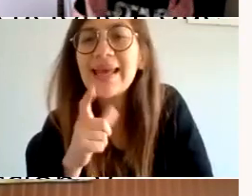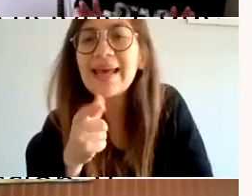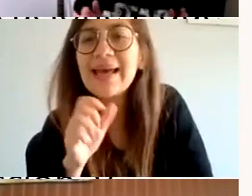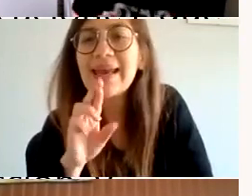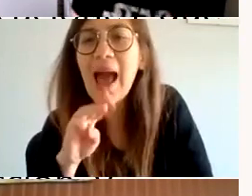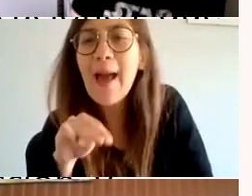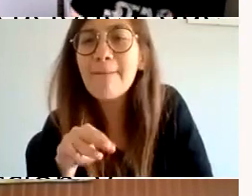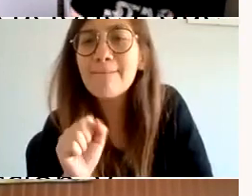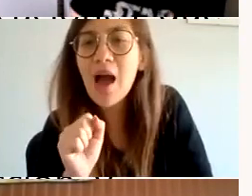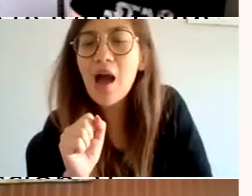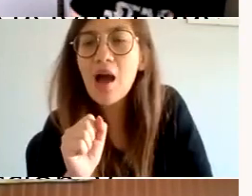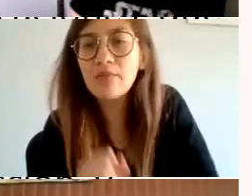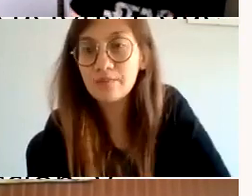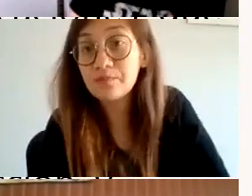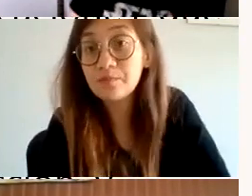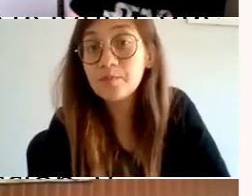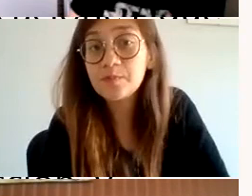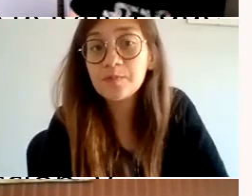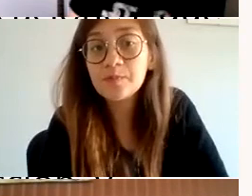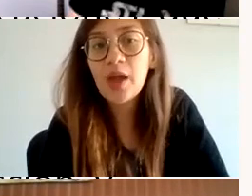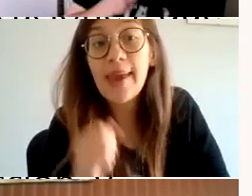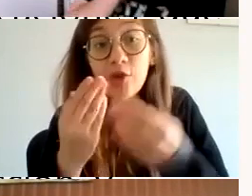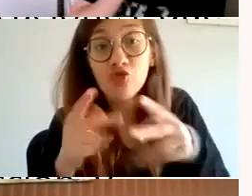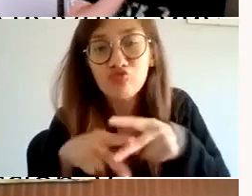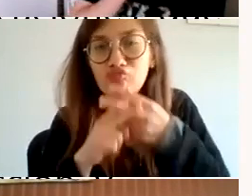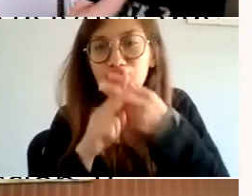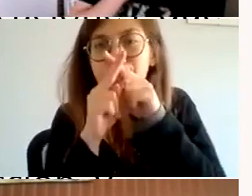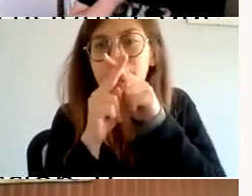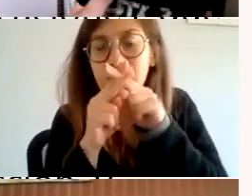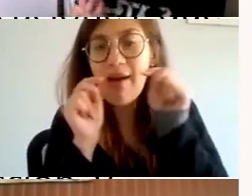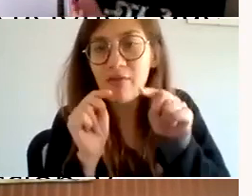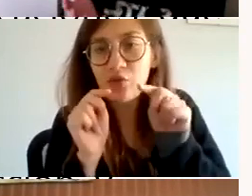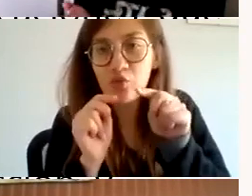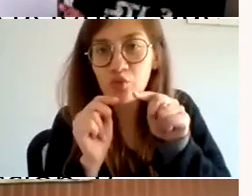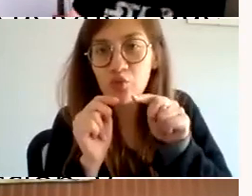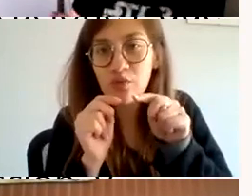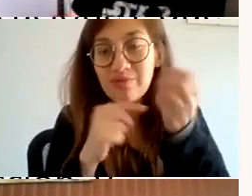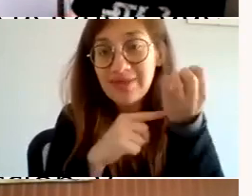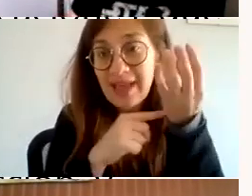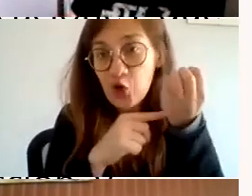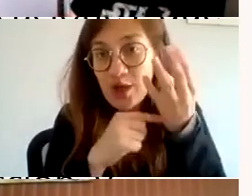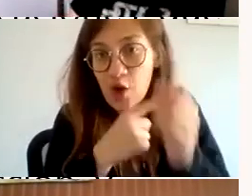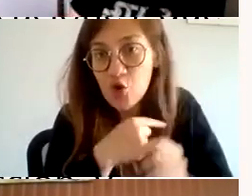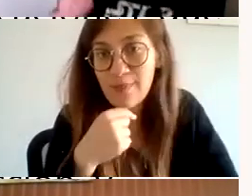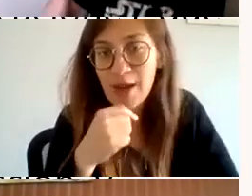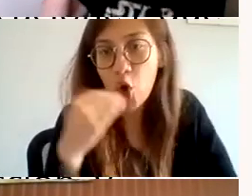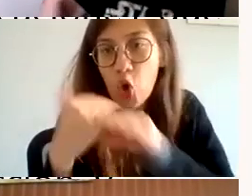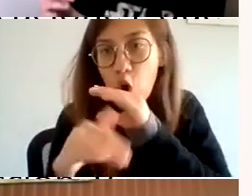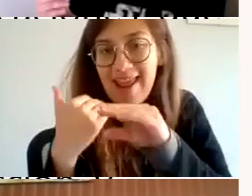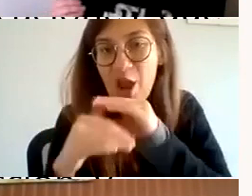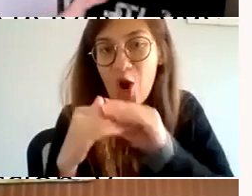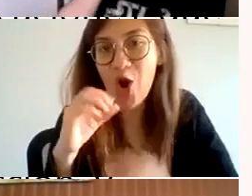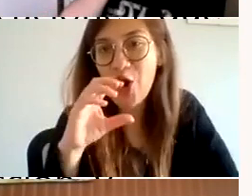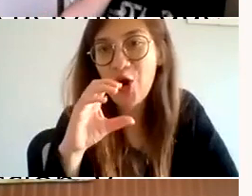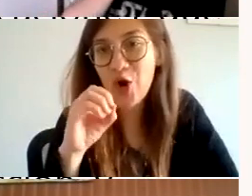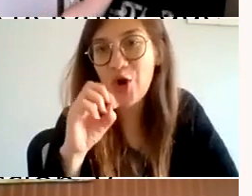poder trabajar. Entonces se crearon esta tecnología que se llamó correo electrónico, que tiene la misma forma que